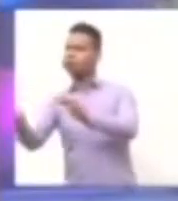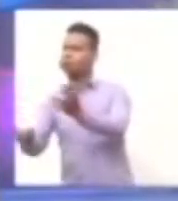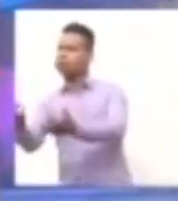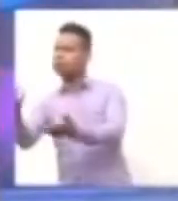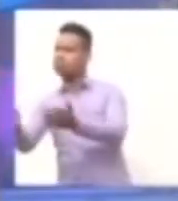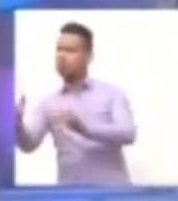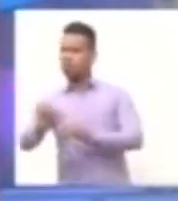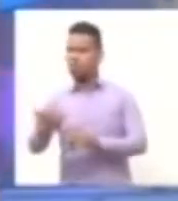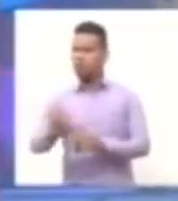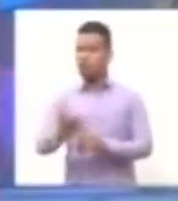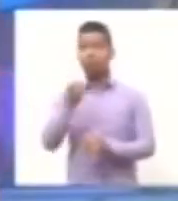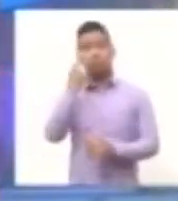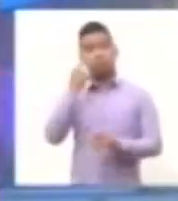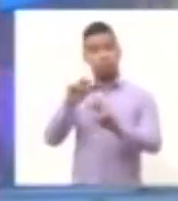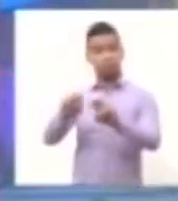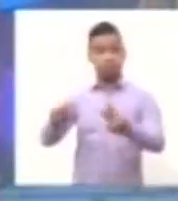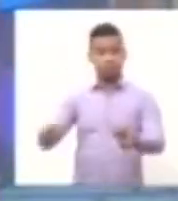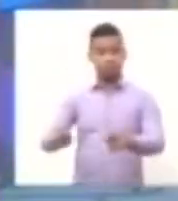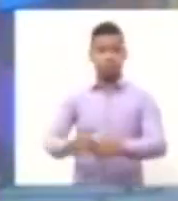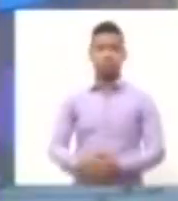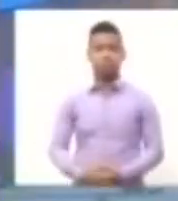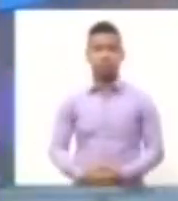cantante.